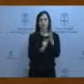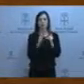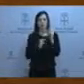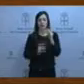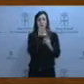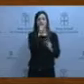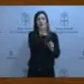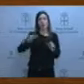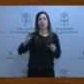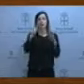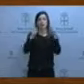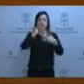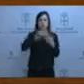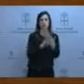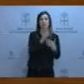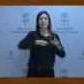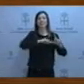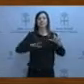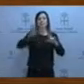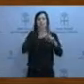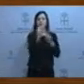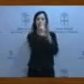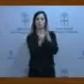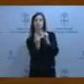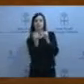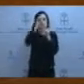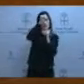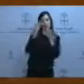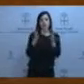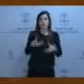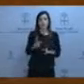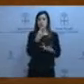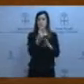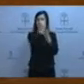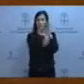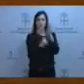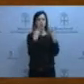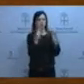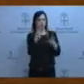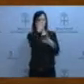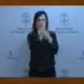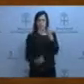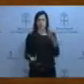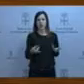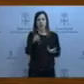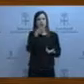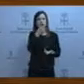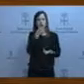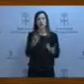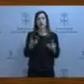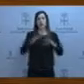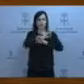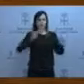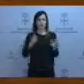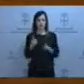temporal y en España, 1 punto más. Y diréis, tantos datos erróneos en una exposición de motivos parece imposible, ya hasta aquí llegamos. Pues